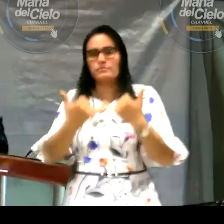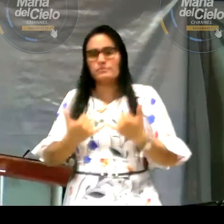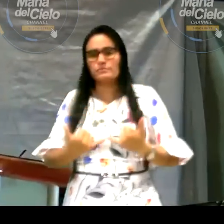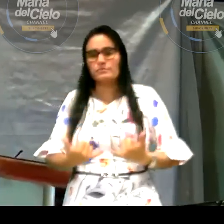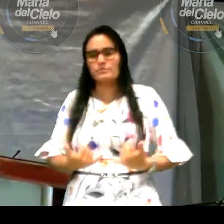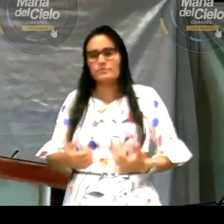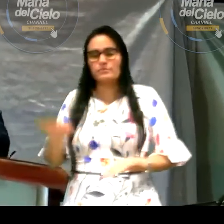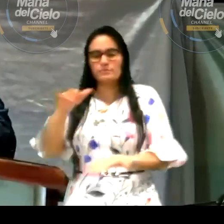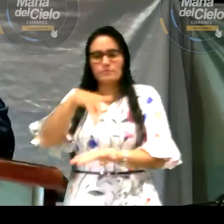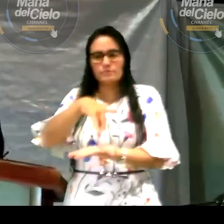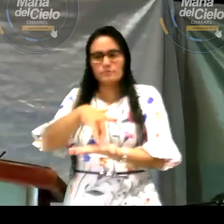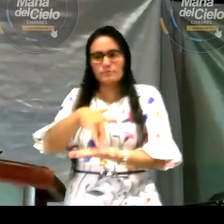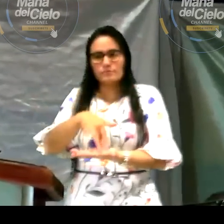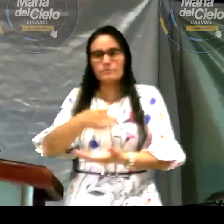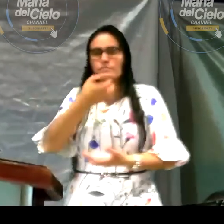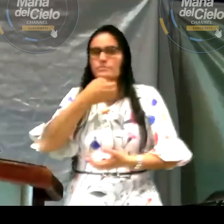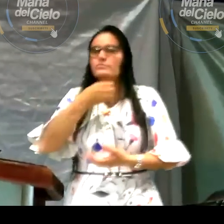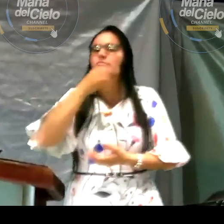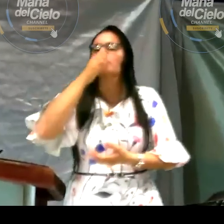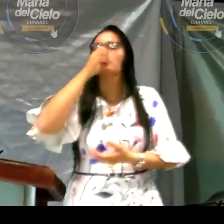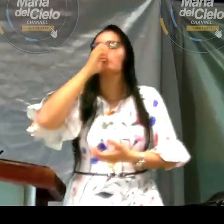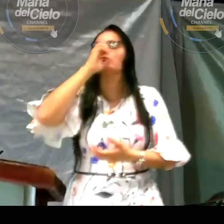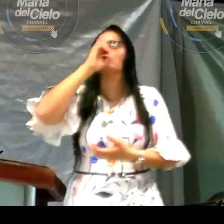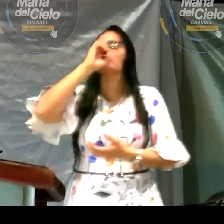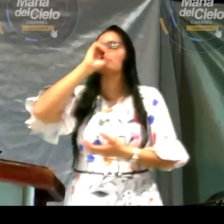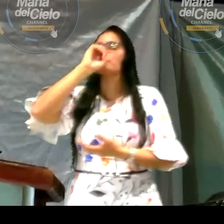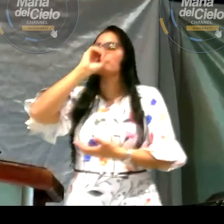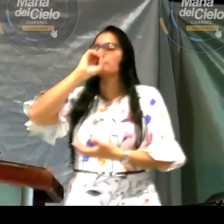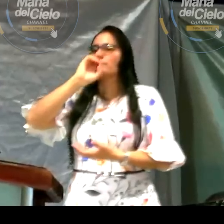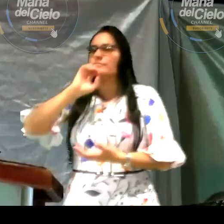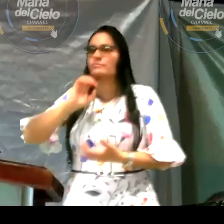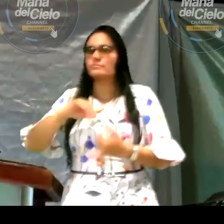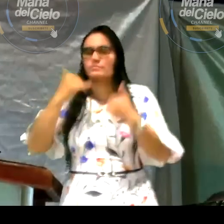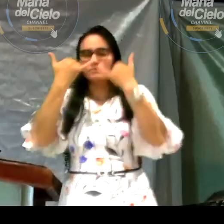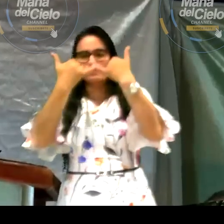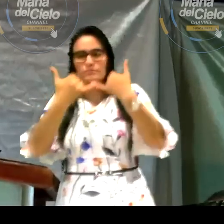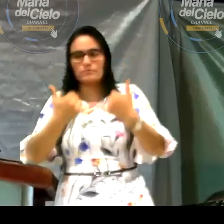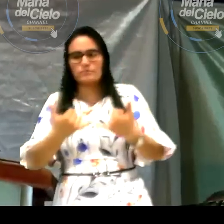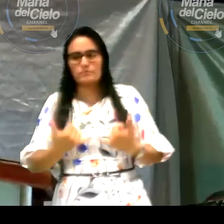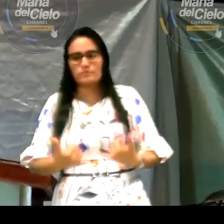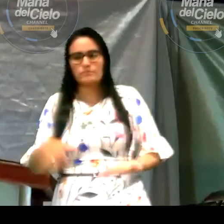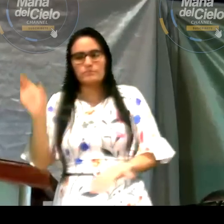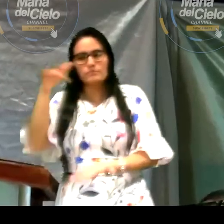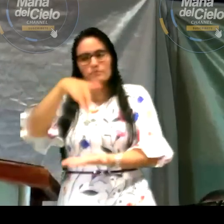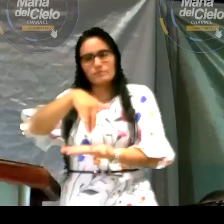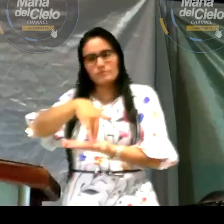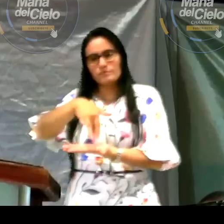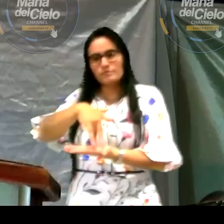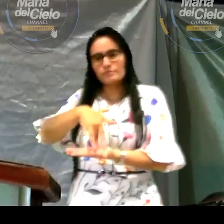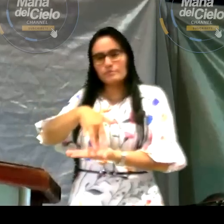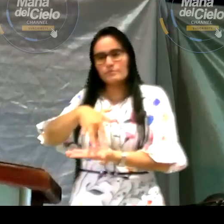hubieses tomado el veneno cuando lo ibas a hacer, no hubieses tenido esta noche tan poderosa, pero aquí la tienes.